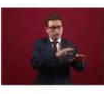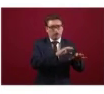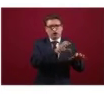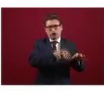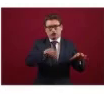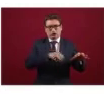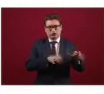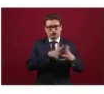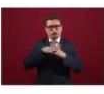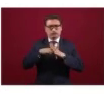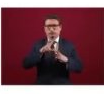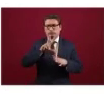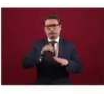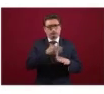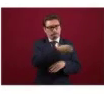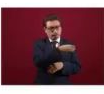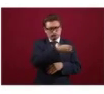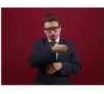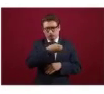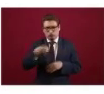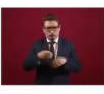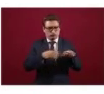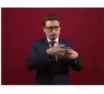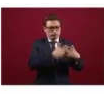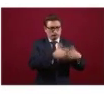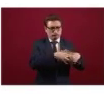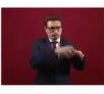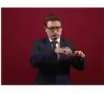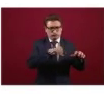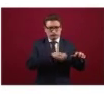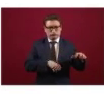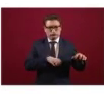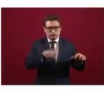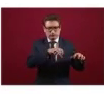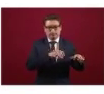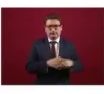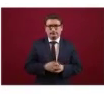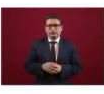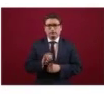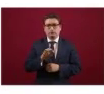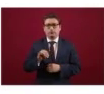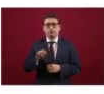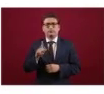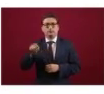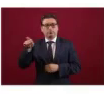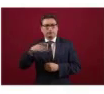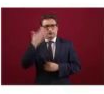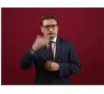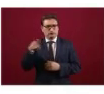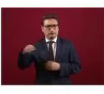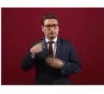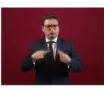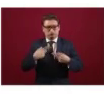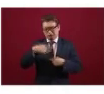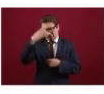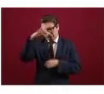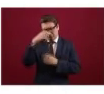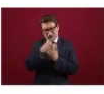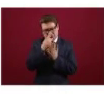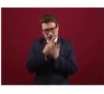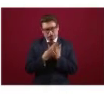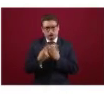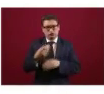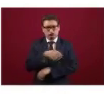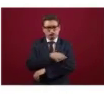una secuencia y el IMP, que aquí nos acompaña, hizo toda la planeación para el acomodo